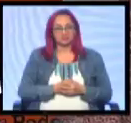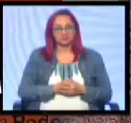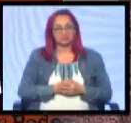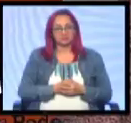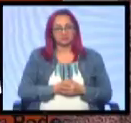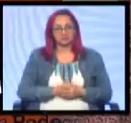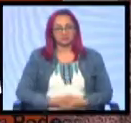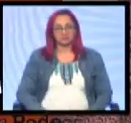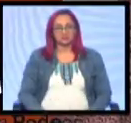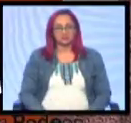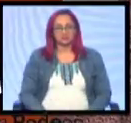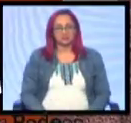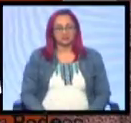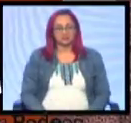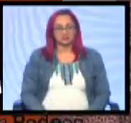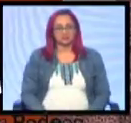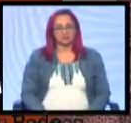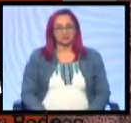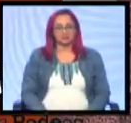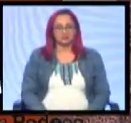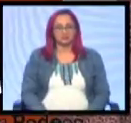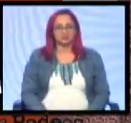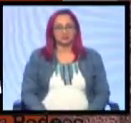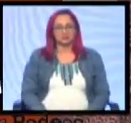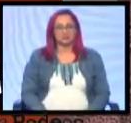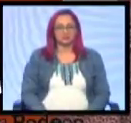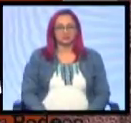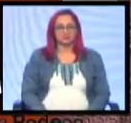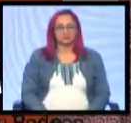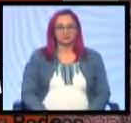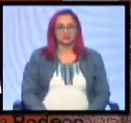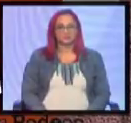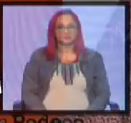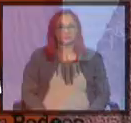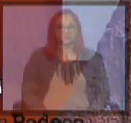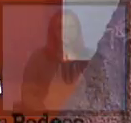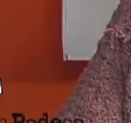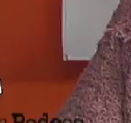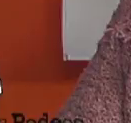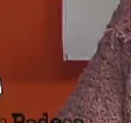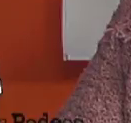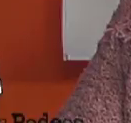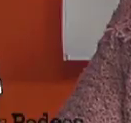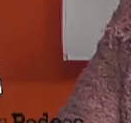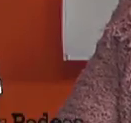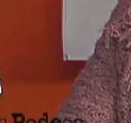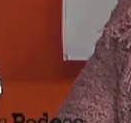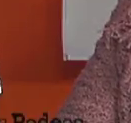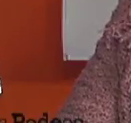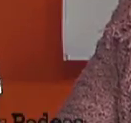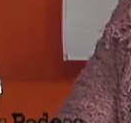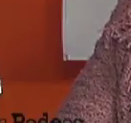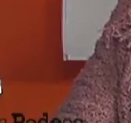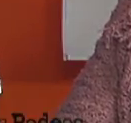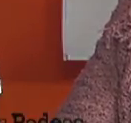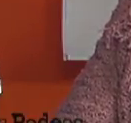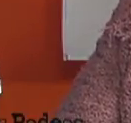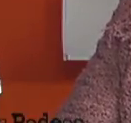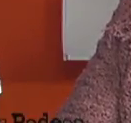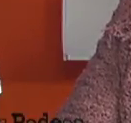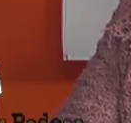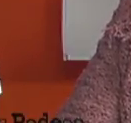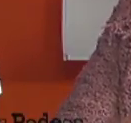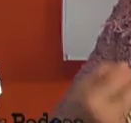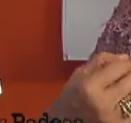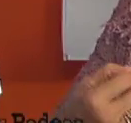recurso humano y requieren todo tipo de servicios para garantizar que estas personas estén mejor, que tengan esa salud, ese bienestar